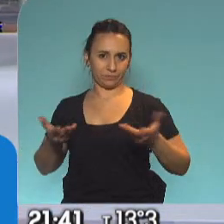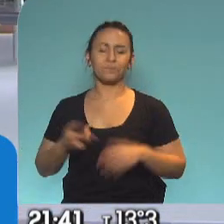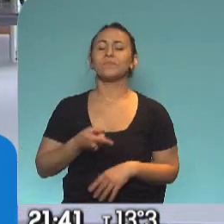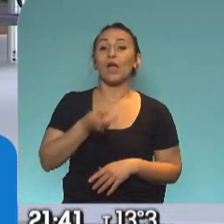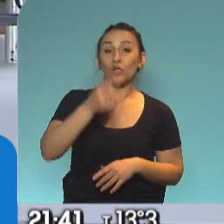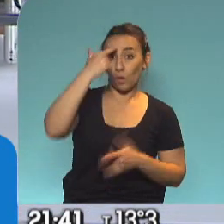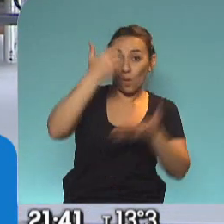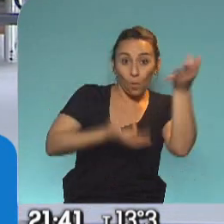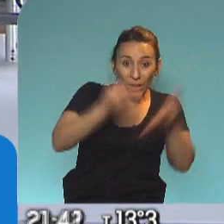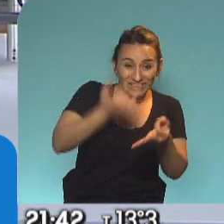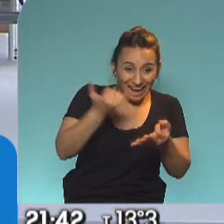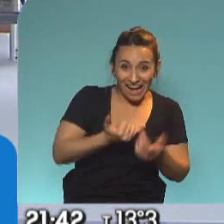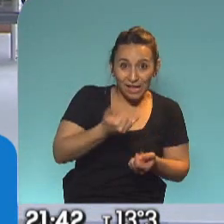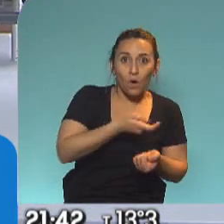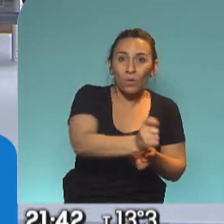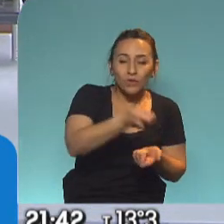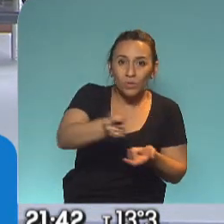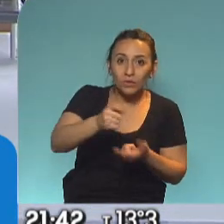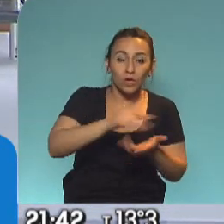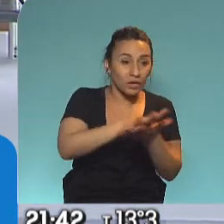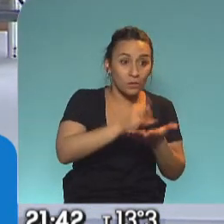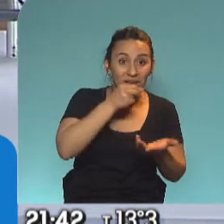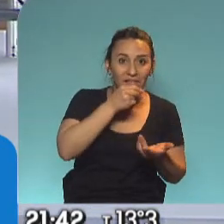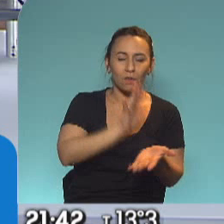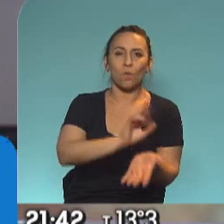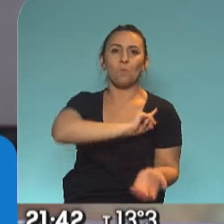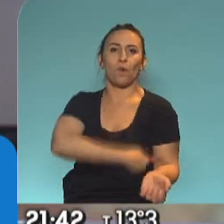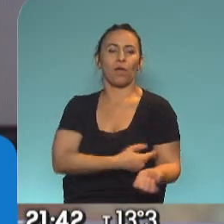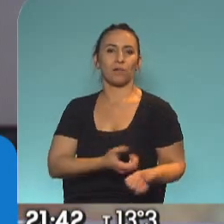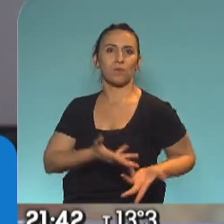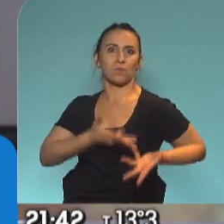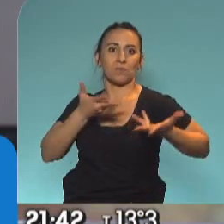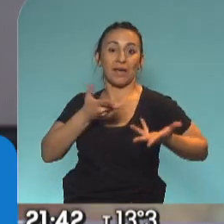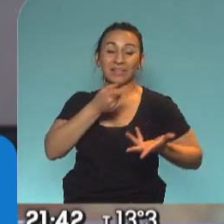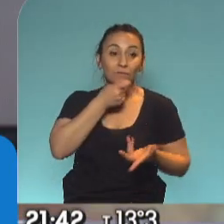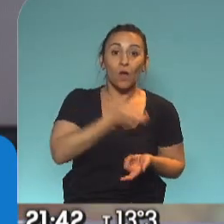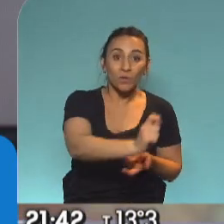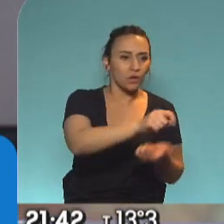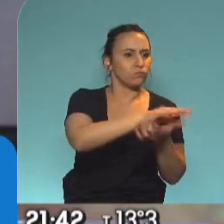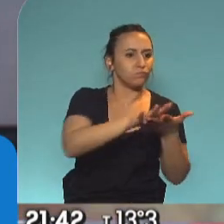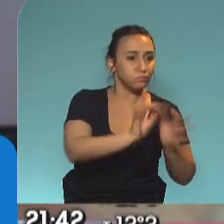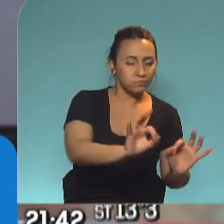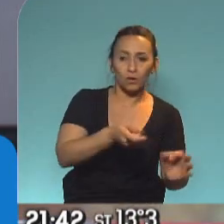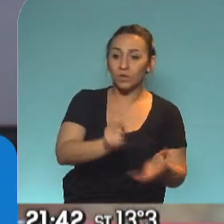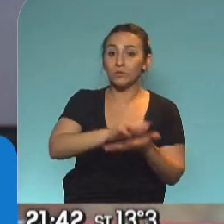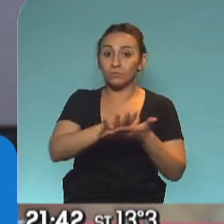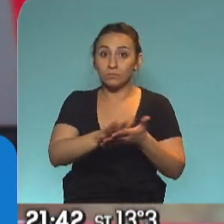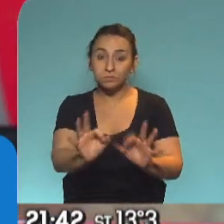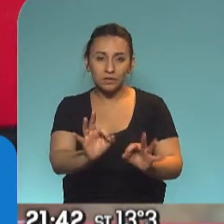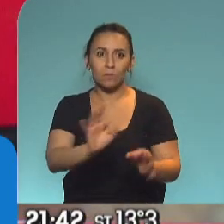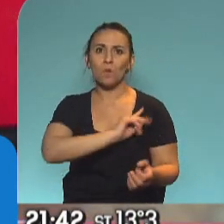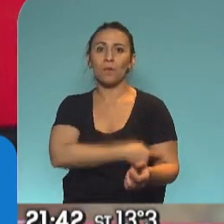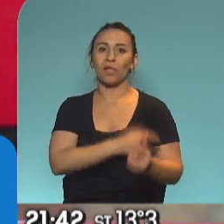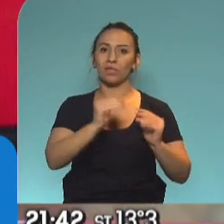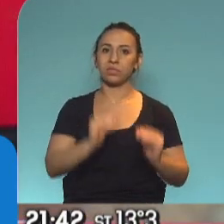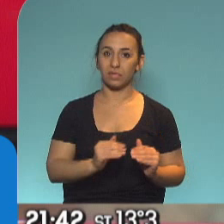más causas sin resolver, más poder tiene. Si las resuelve, deja de tener esa herramienta de poder instantáneamente. Hace falta una reforma